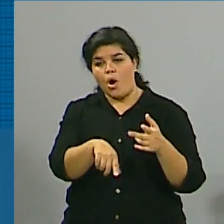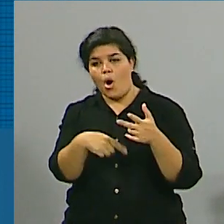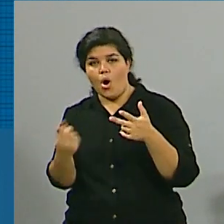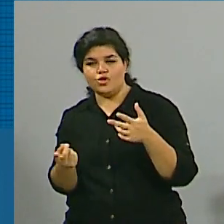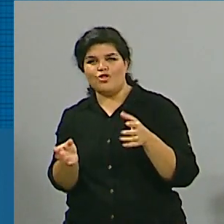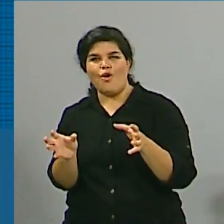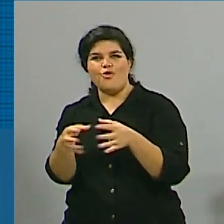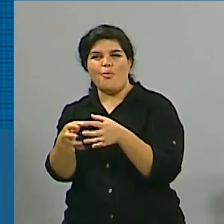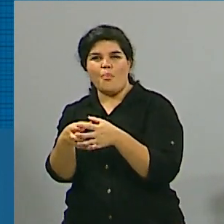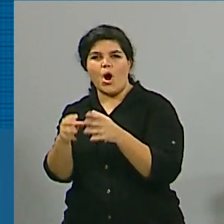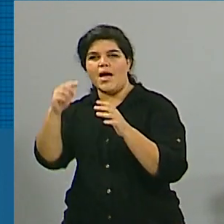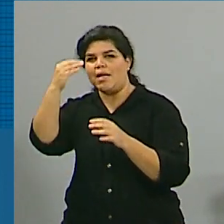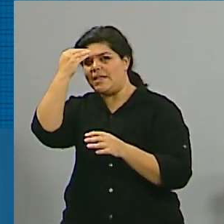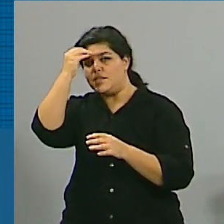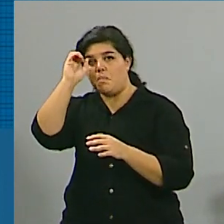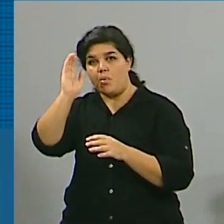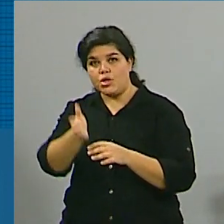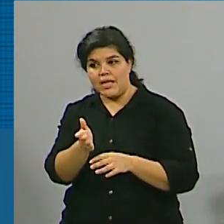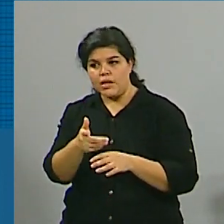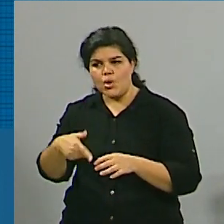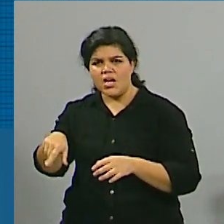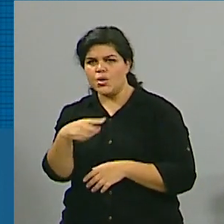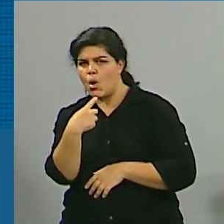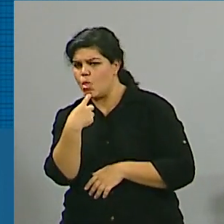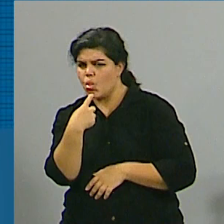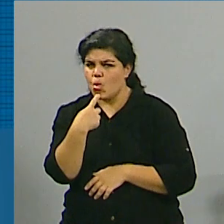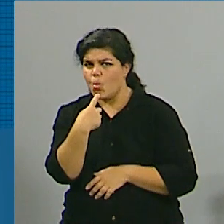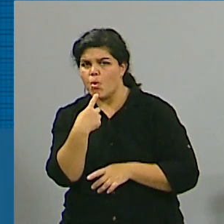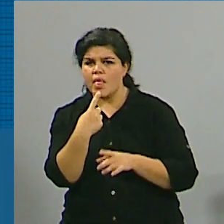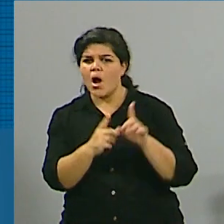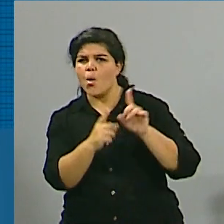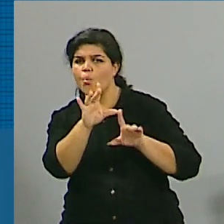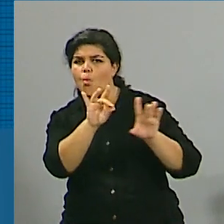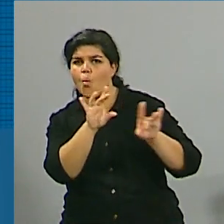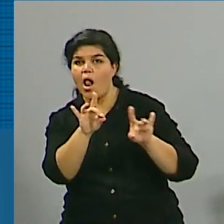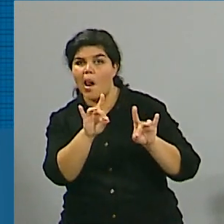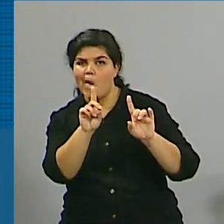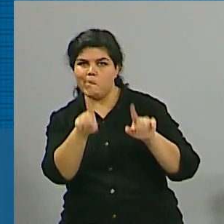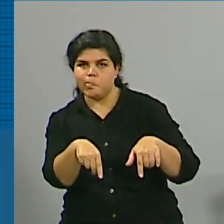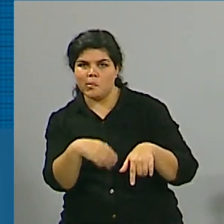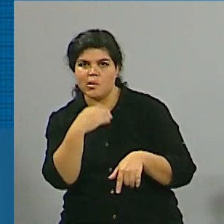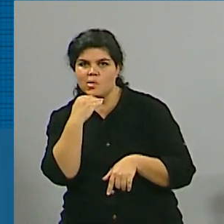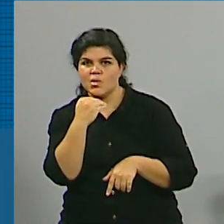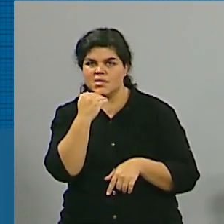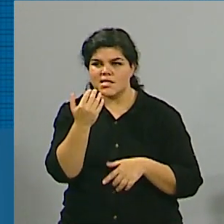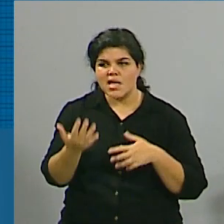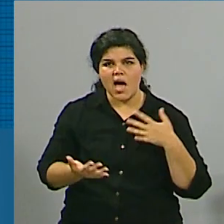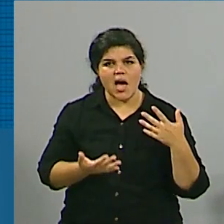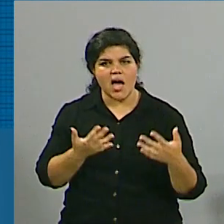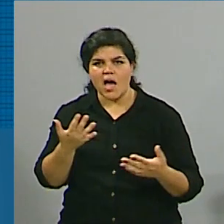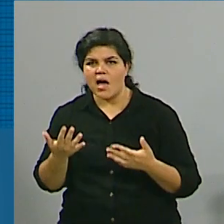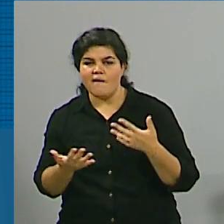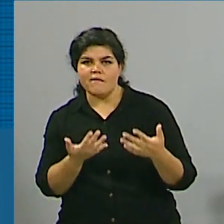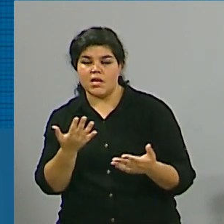ser claves a la hora de la elección, a cuál propuesta o a cuál referente votarán para dejar